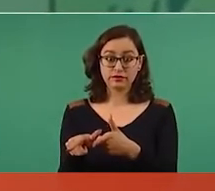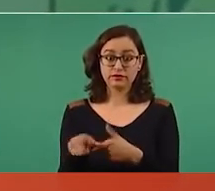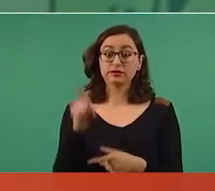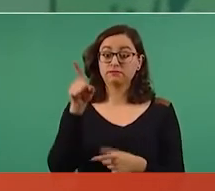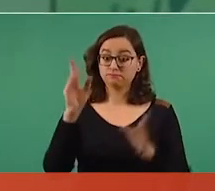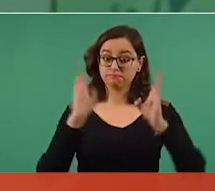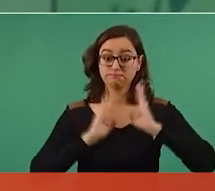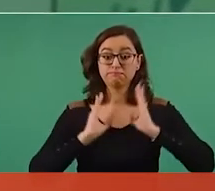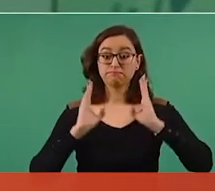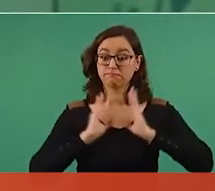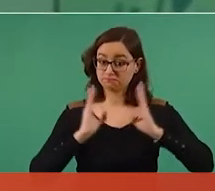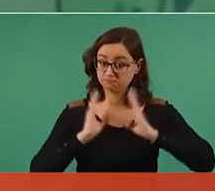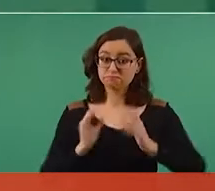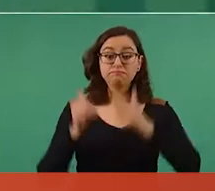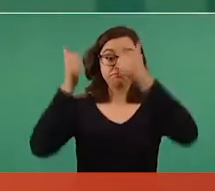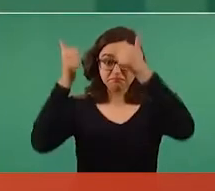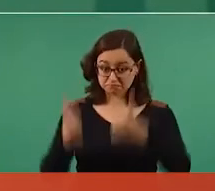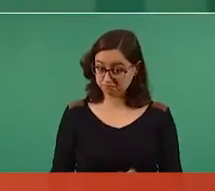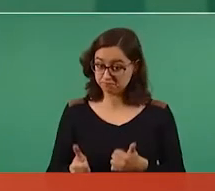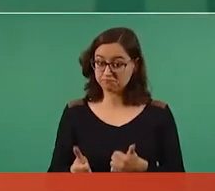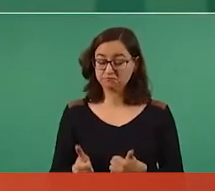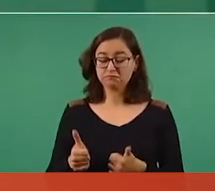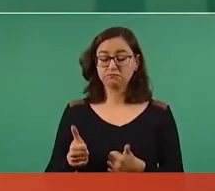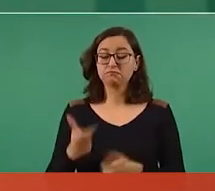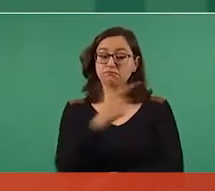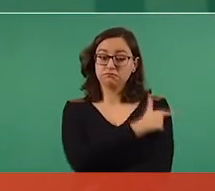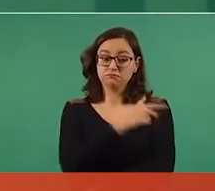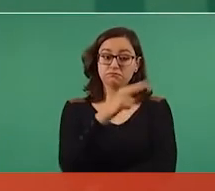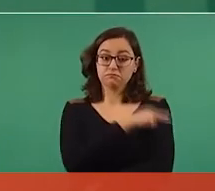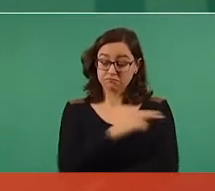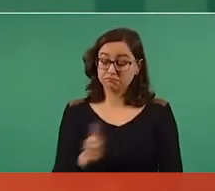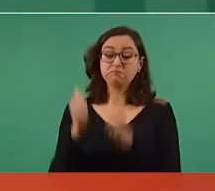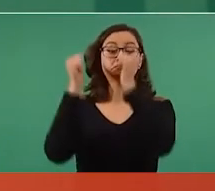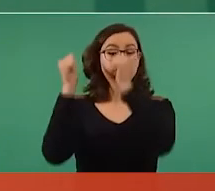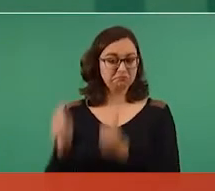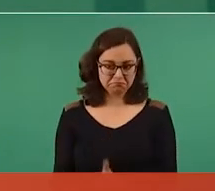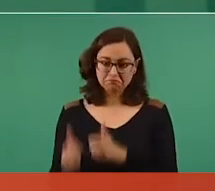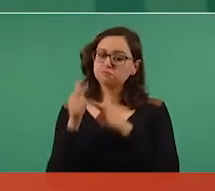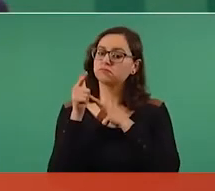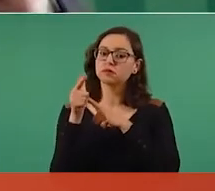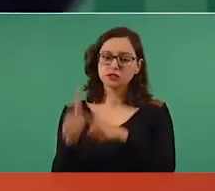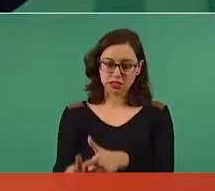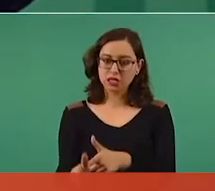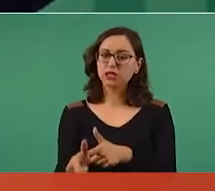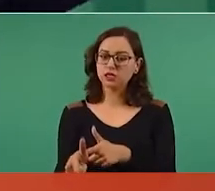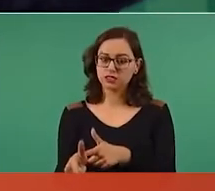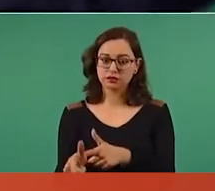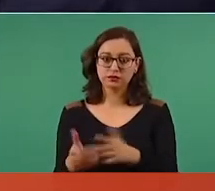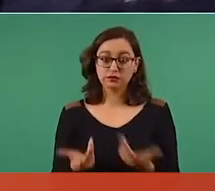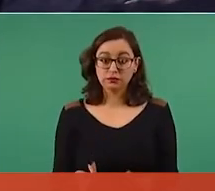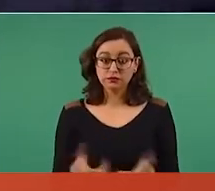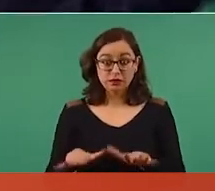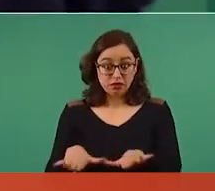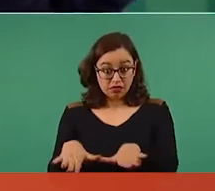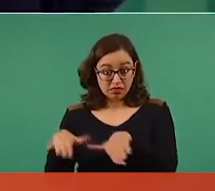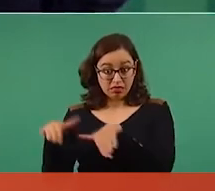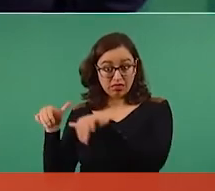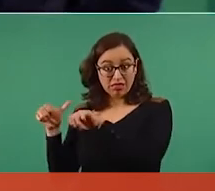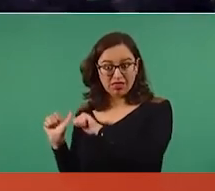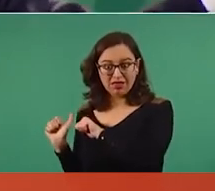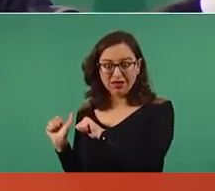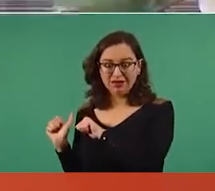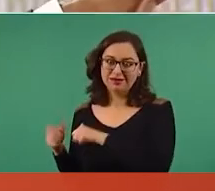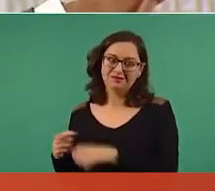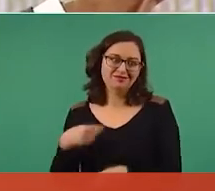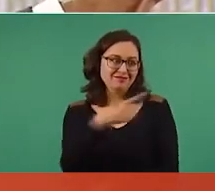el Ejército y la Guardia Nacional, porque si no, se convierte en terreno